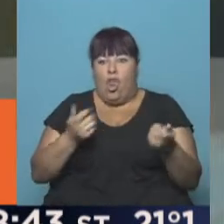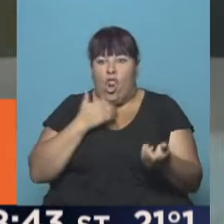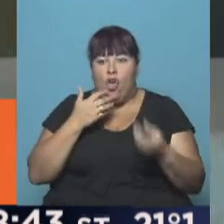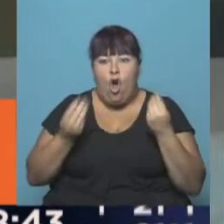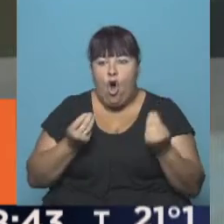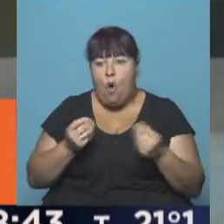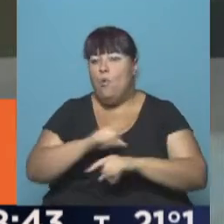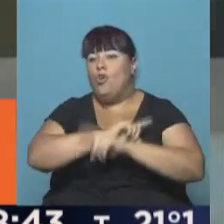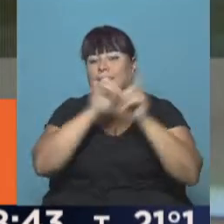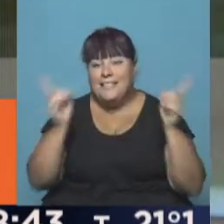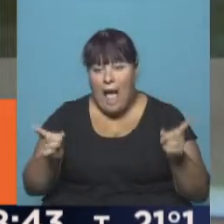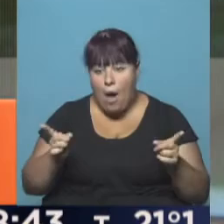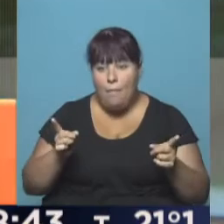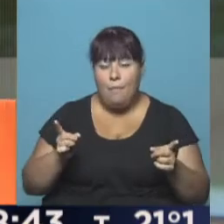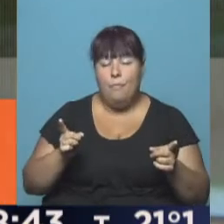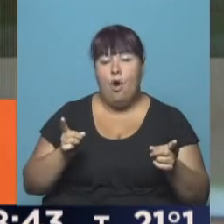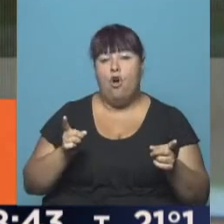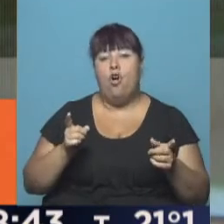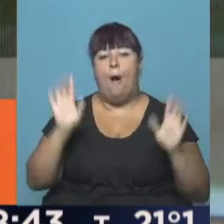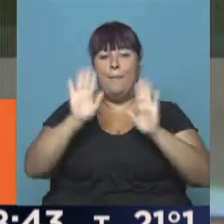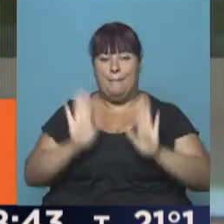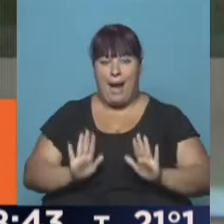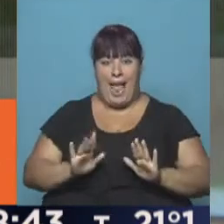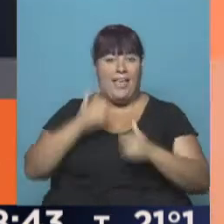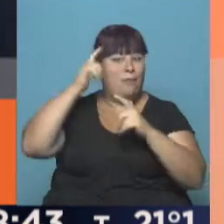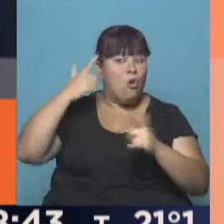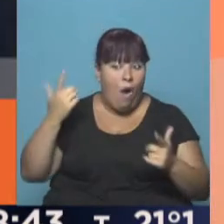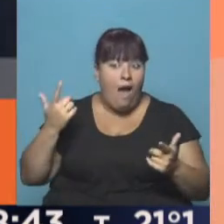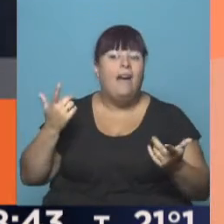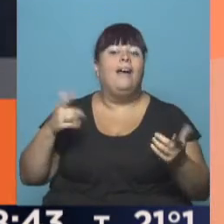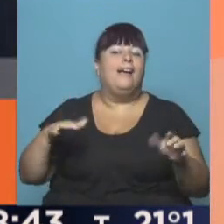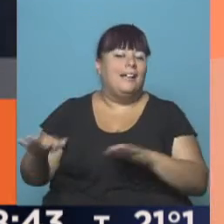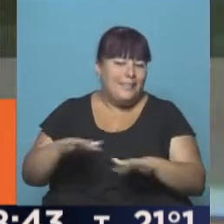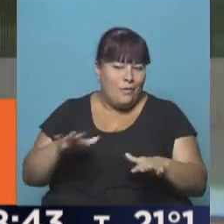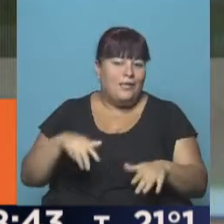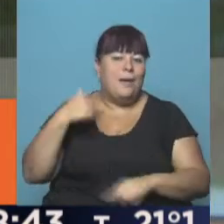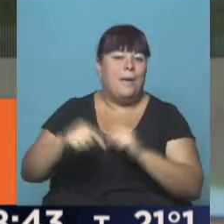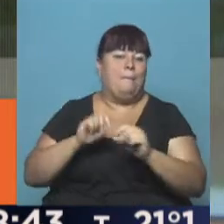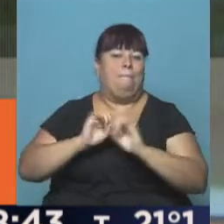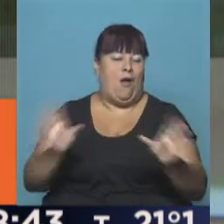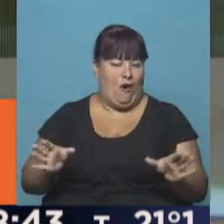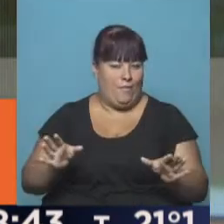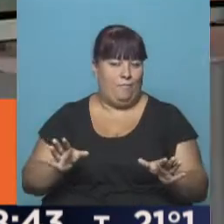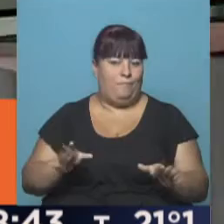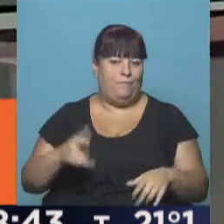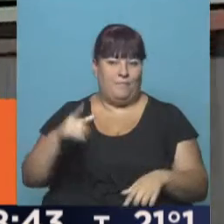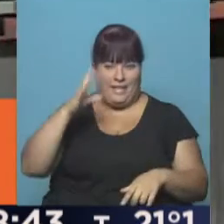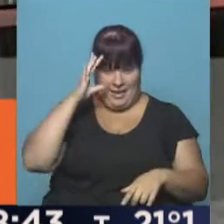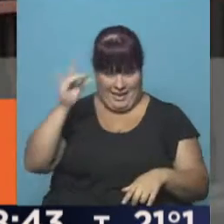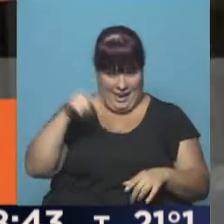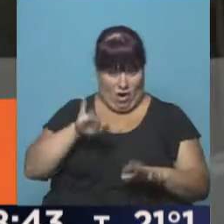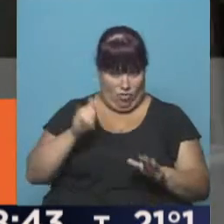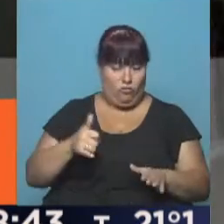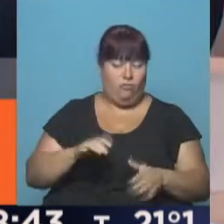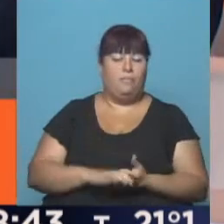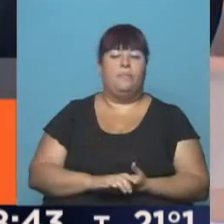ni ni y de formación y de experiencia la situación se hace cada vez más compleja que tiene récord descripción